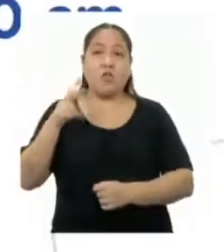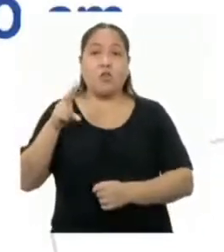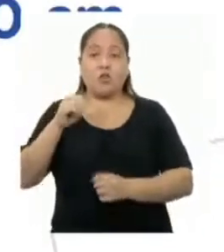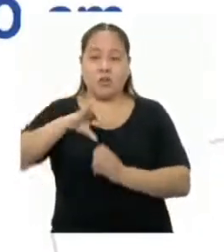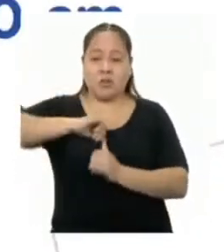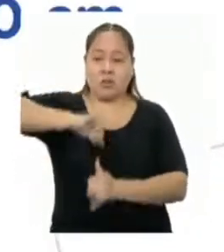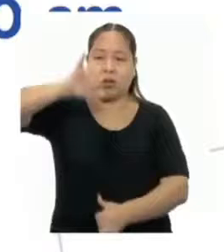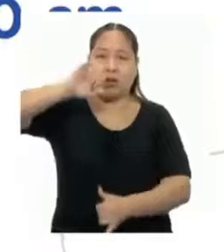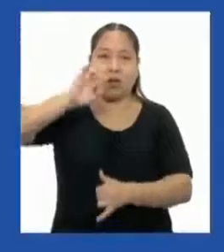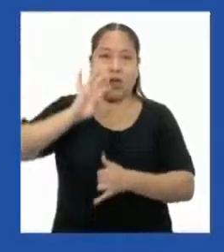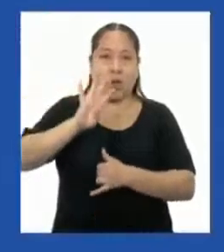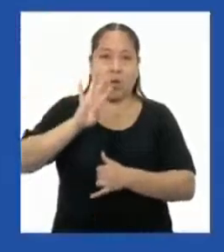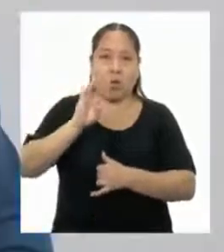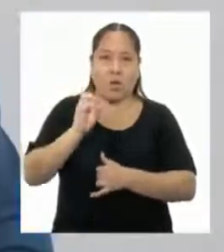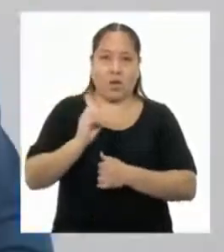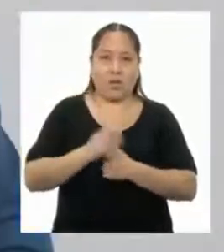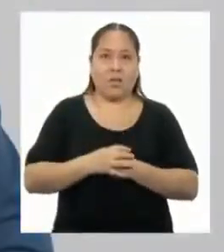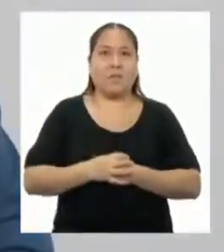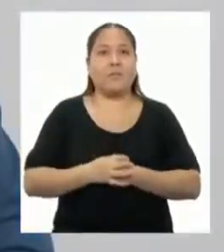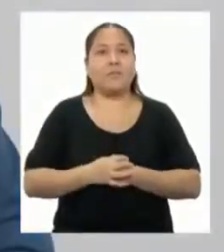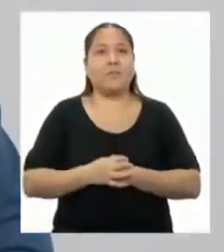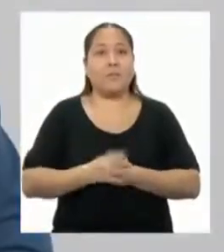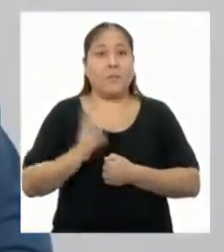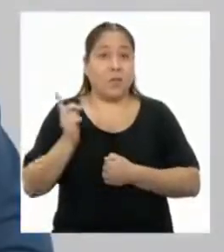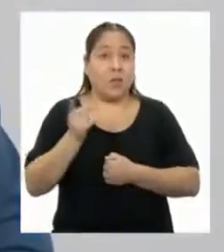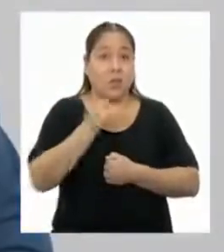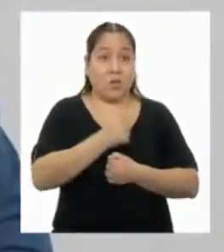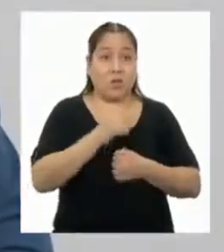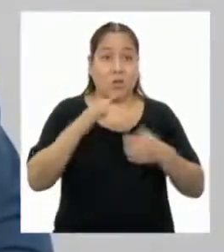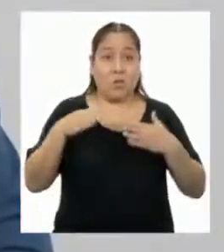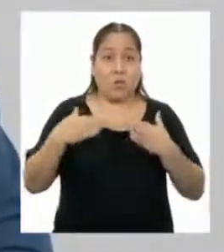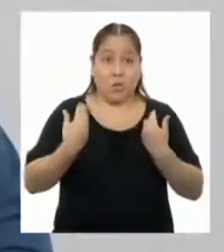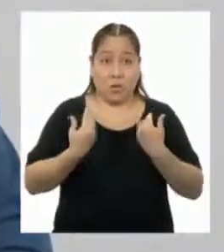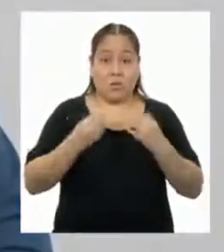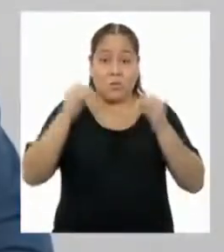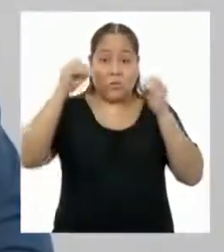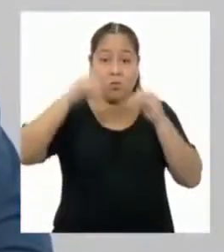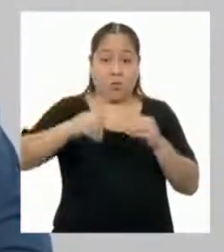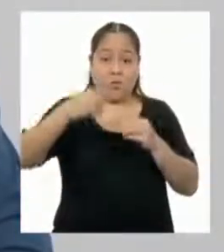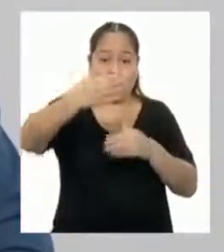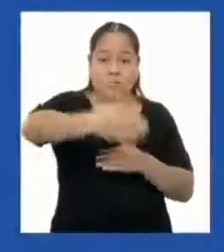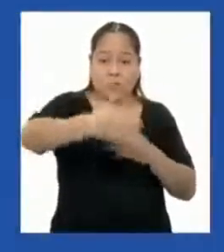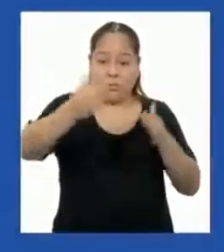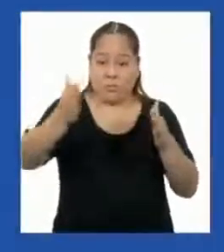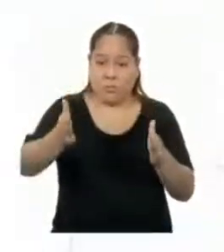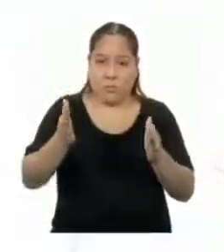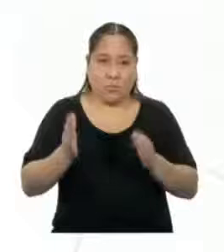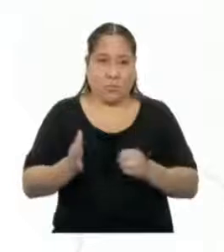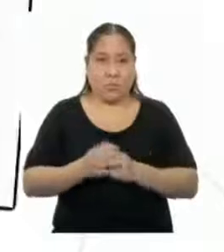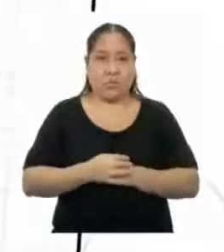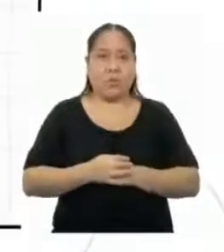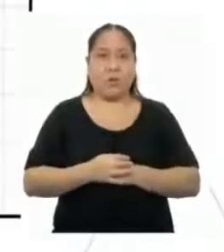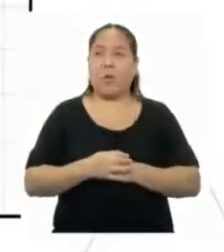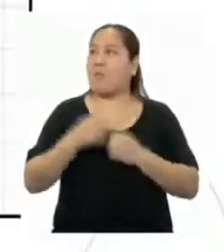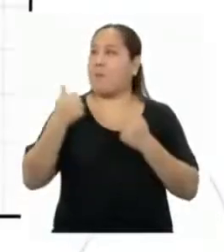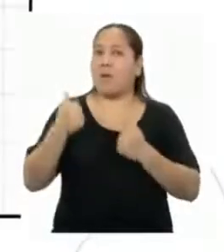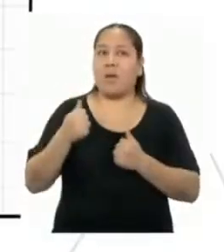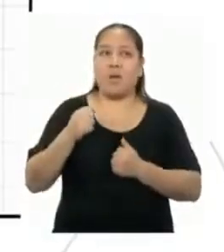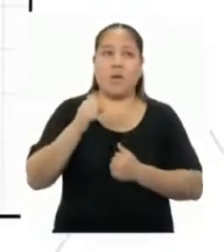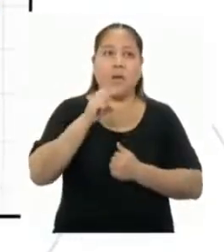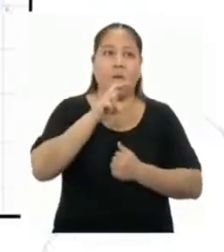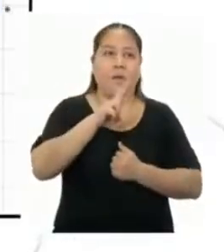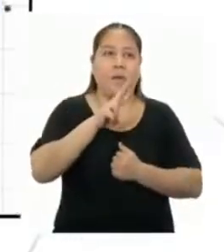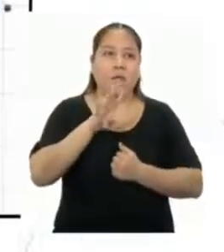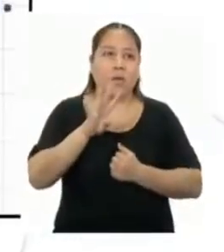de 40 centímetros de largo. Con esto podrás armar la estructura de tus cajas. Muy bien,